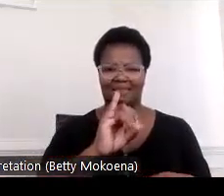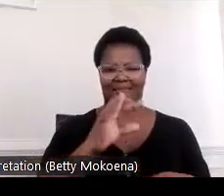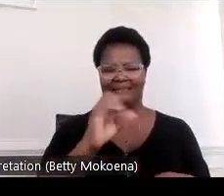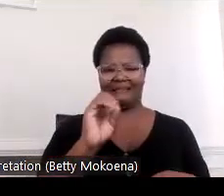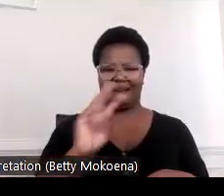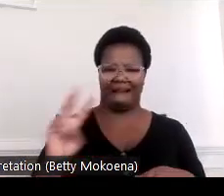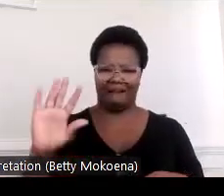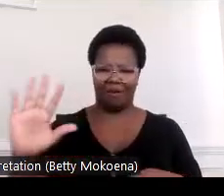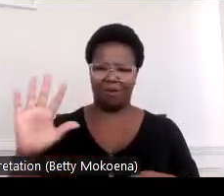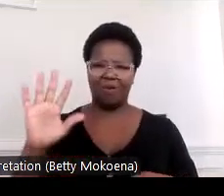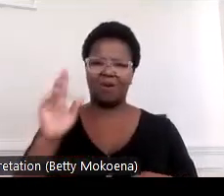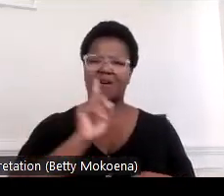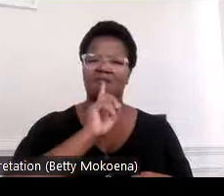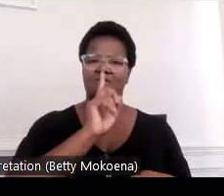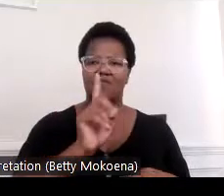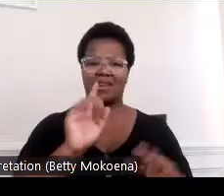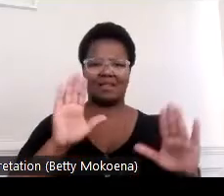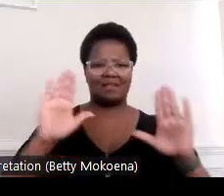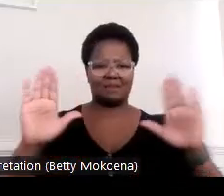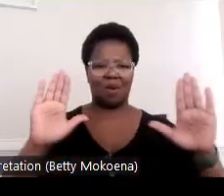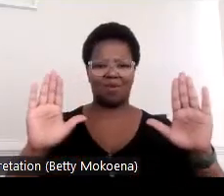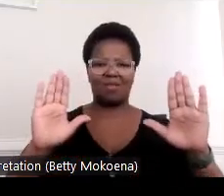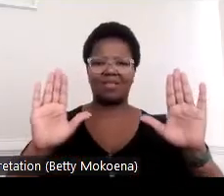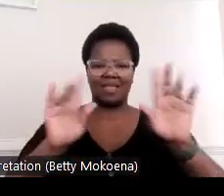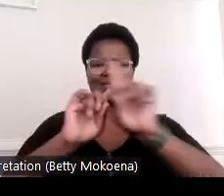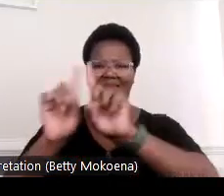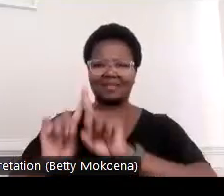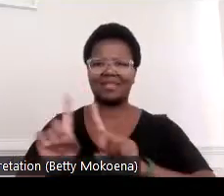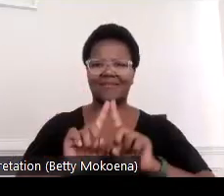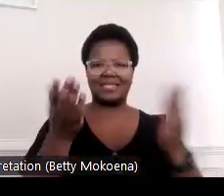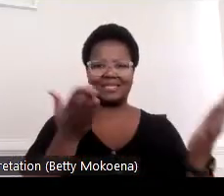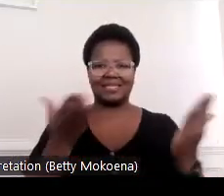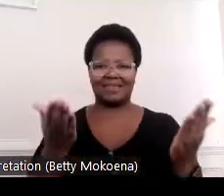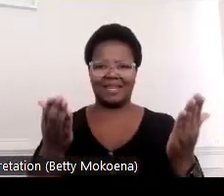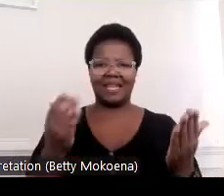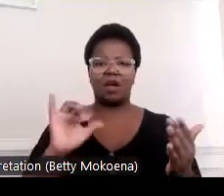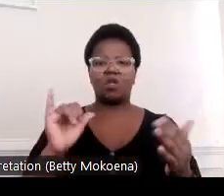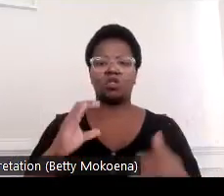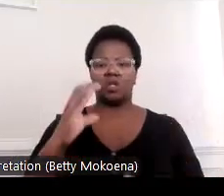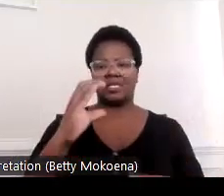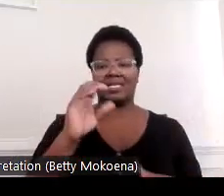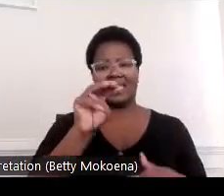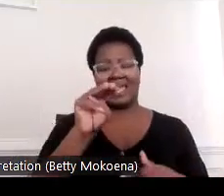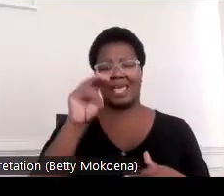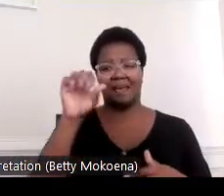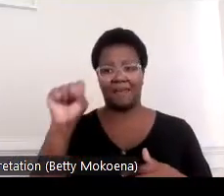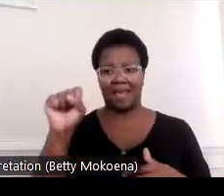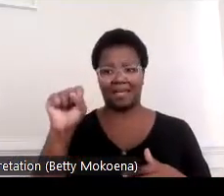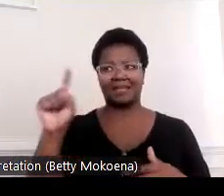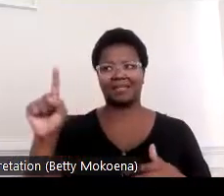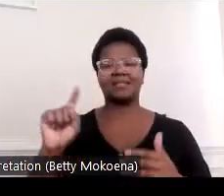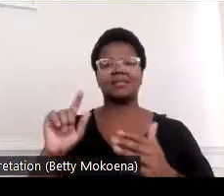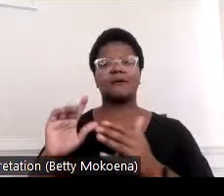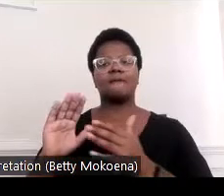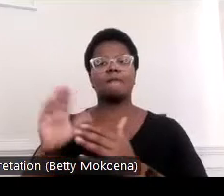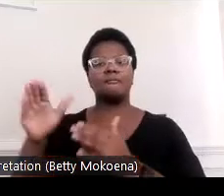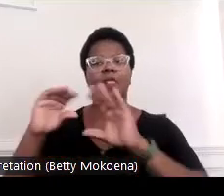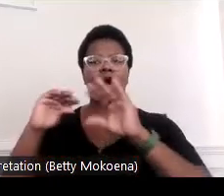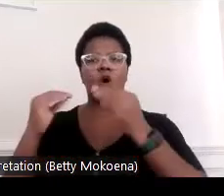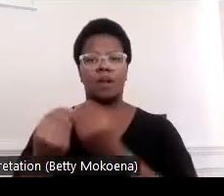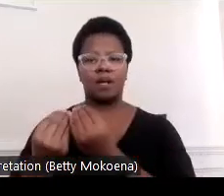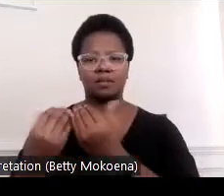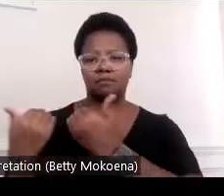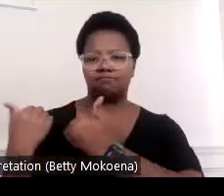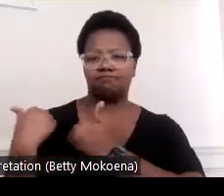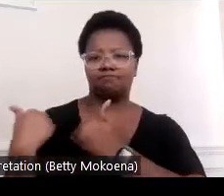centro el centro para Medicare y medicared y sus servicios lo cual es MS es la Organización